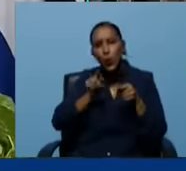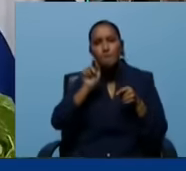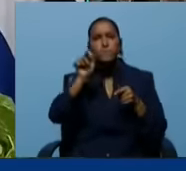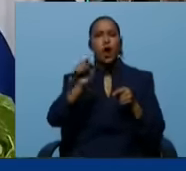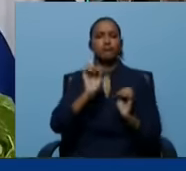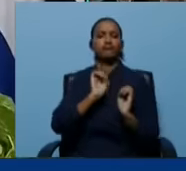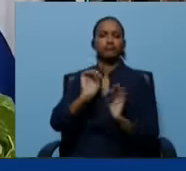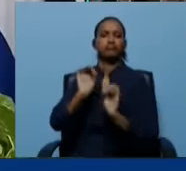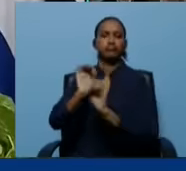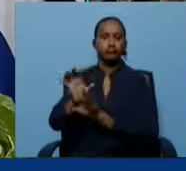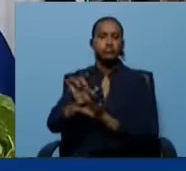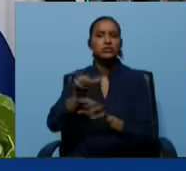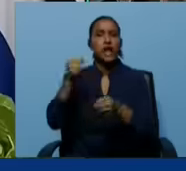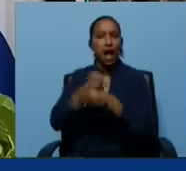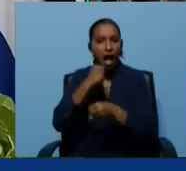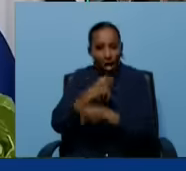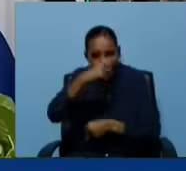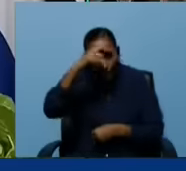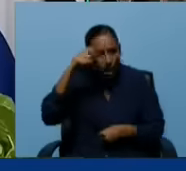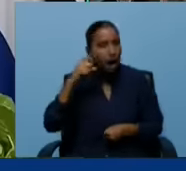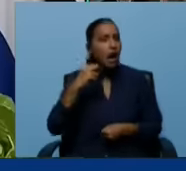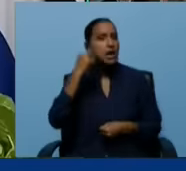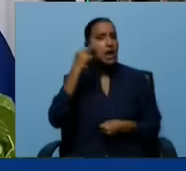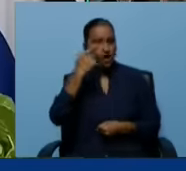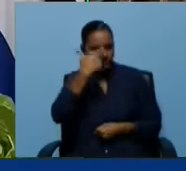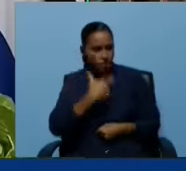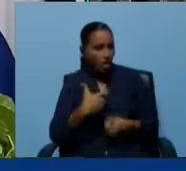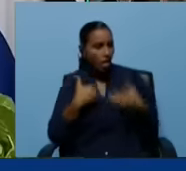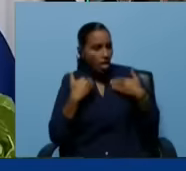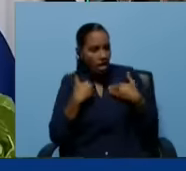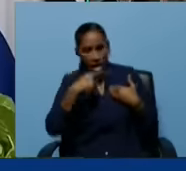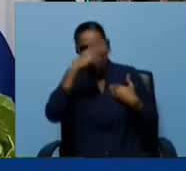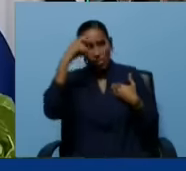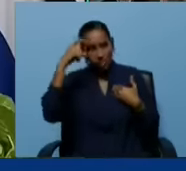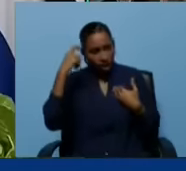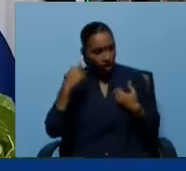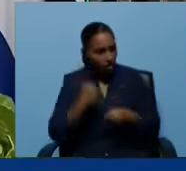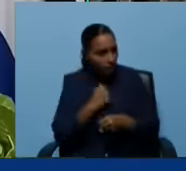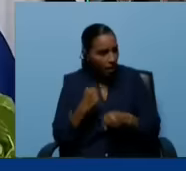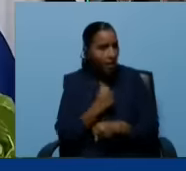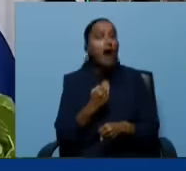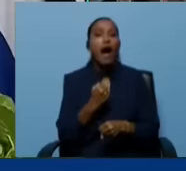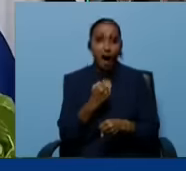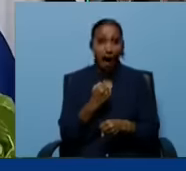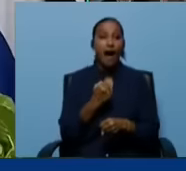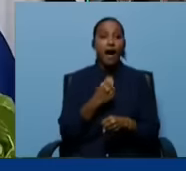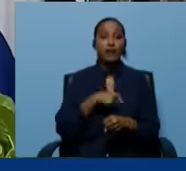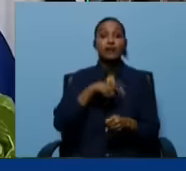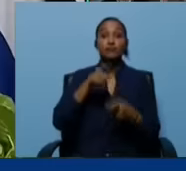¿Quiénes fueron los que practicaron e instauraron el fascismo?